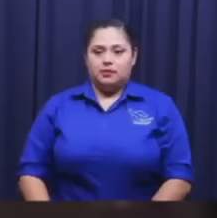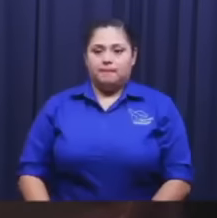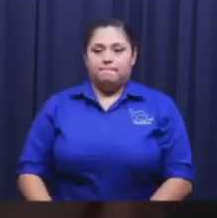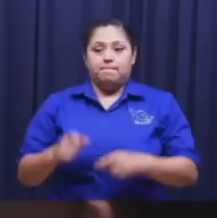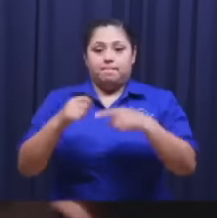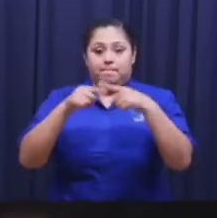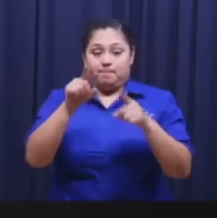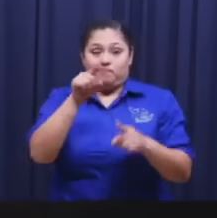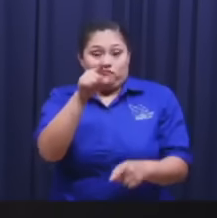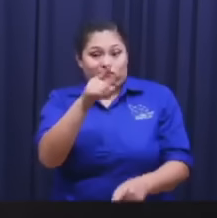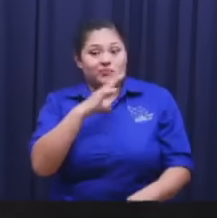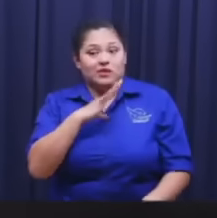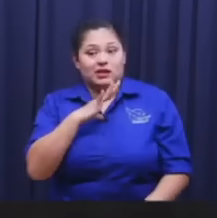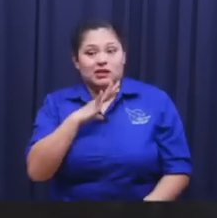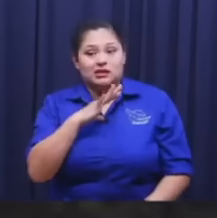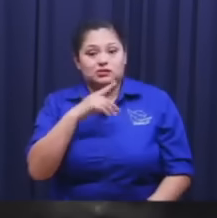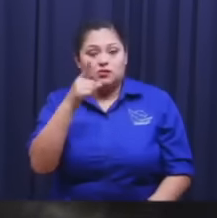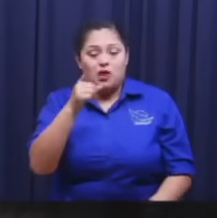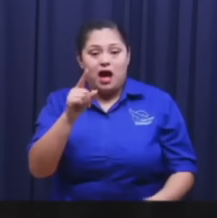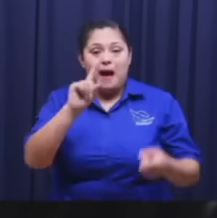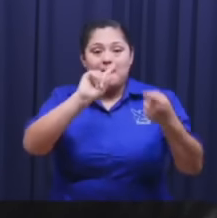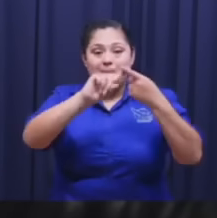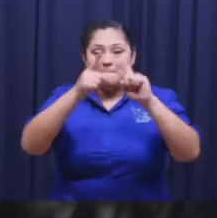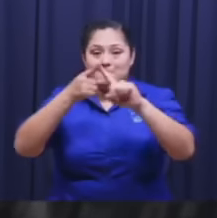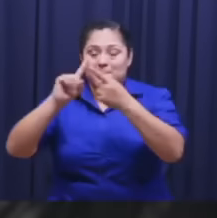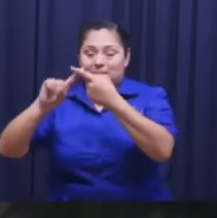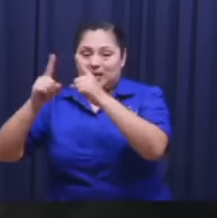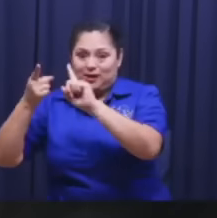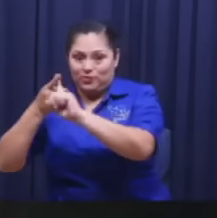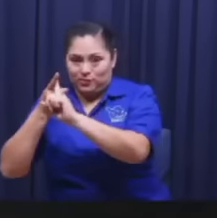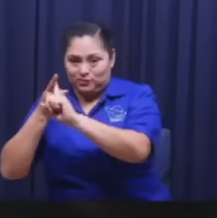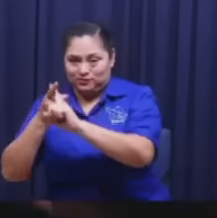pero si tienes un compañero,